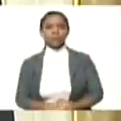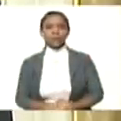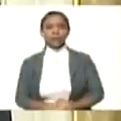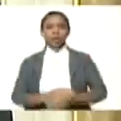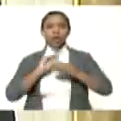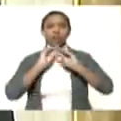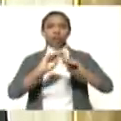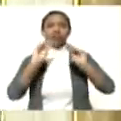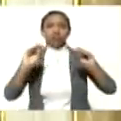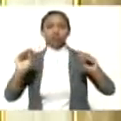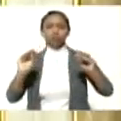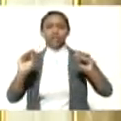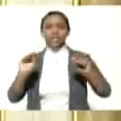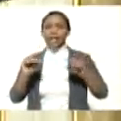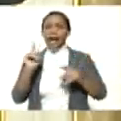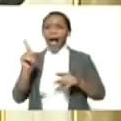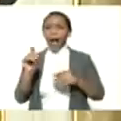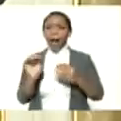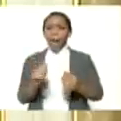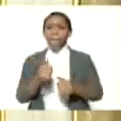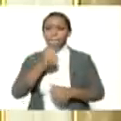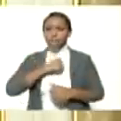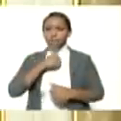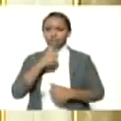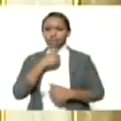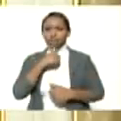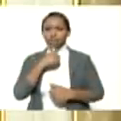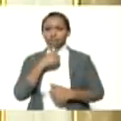Llamar a la abstención militante.